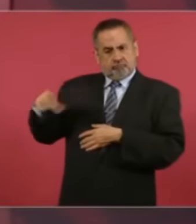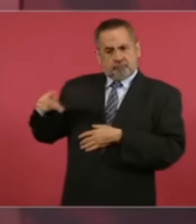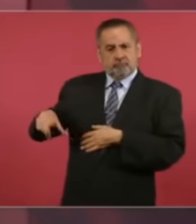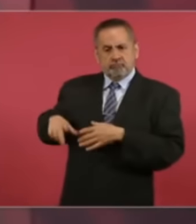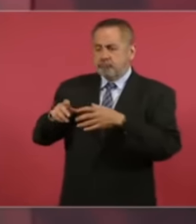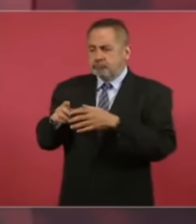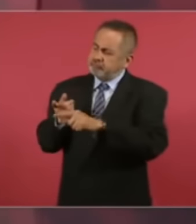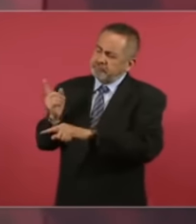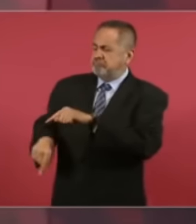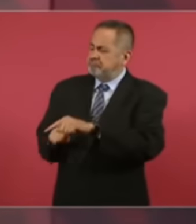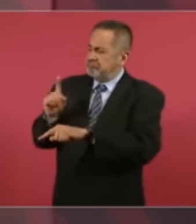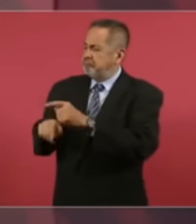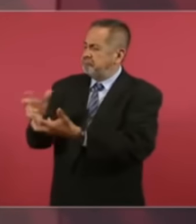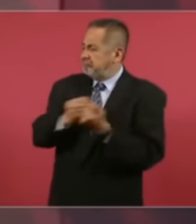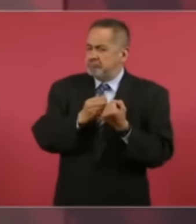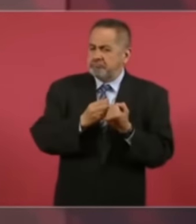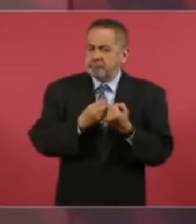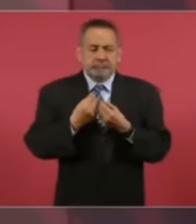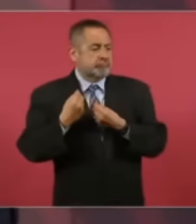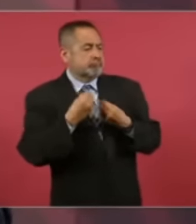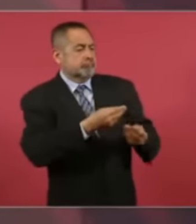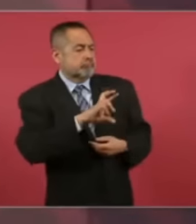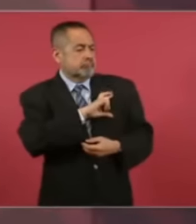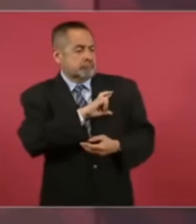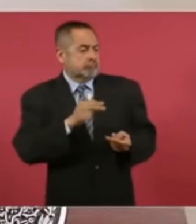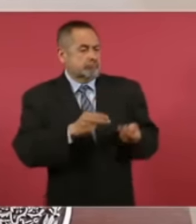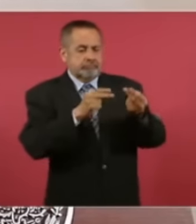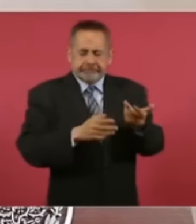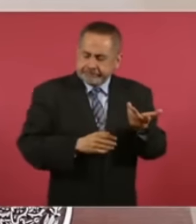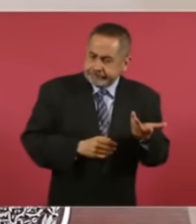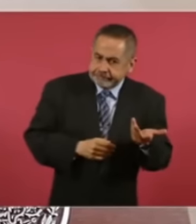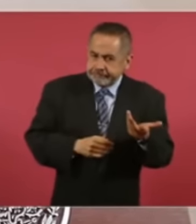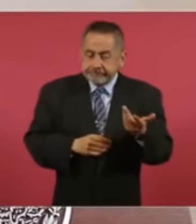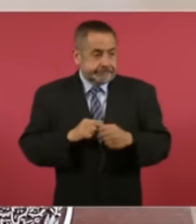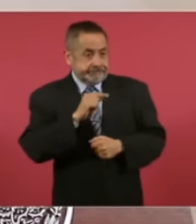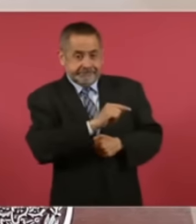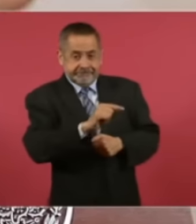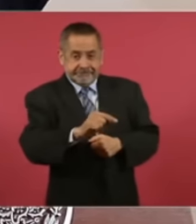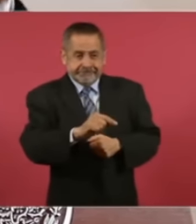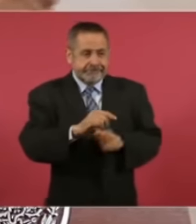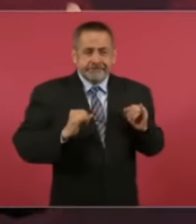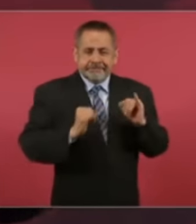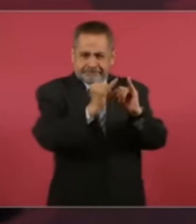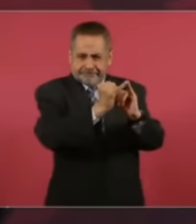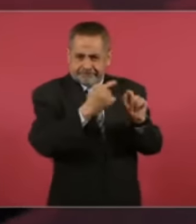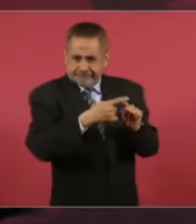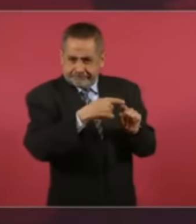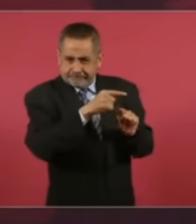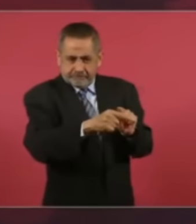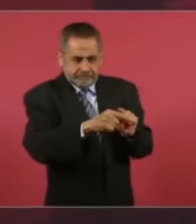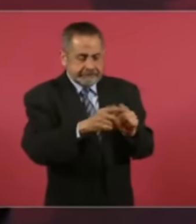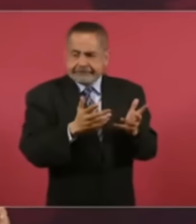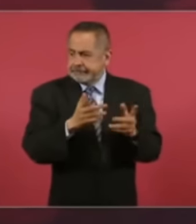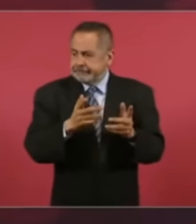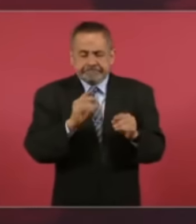las privatizaron. Entonces, estos organismos los crearon para proteger